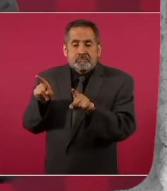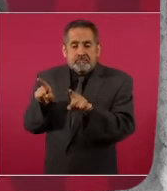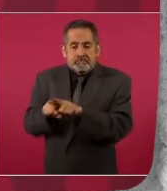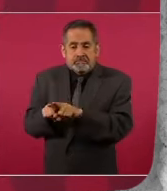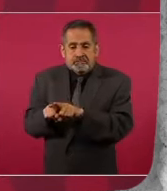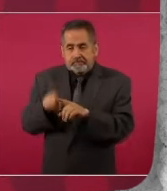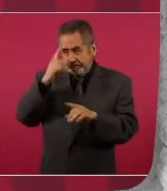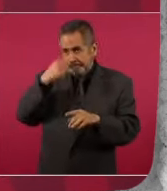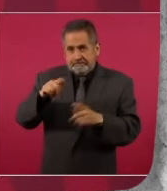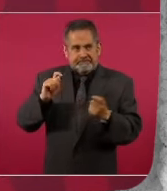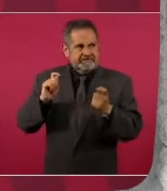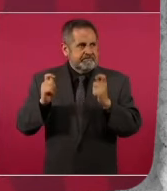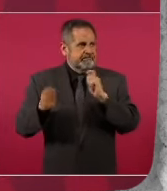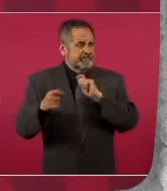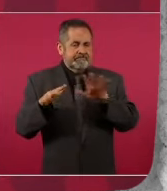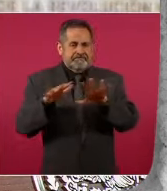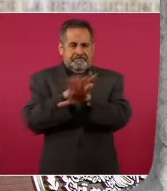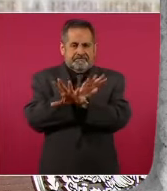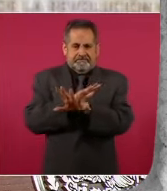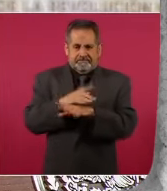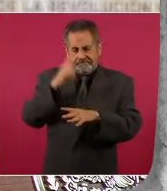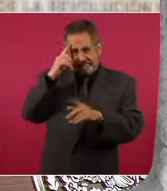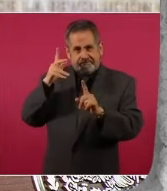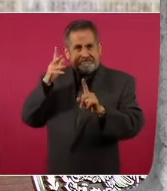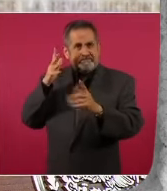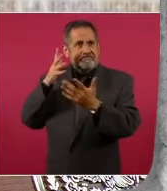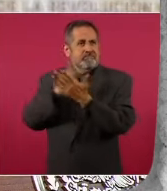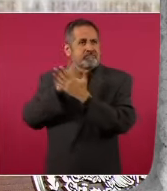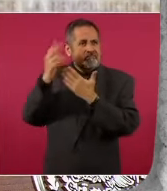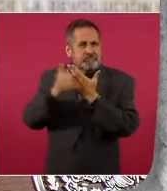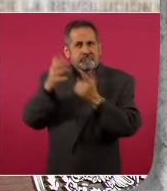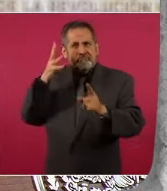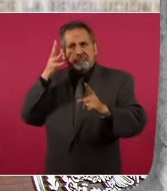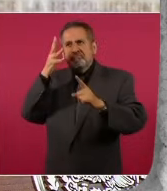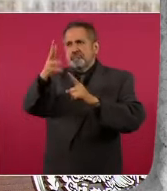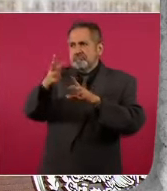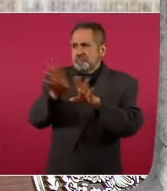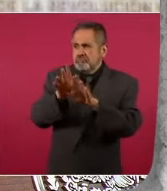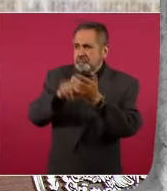la transformación, por el proyecto de nación.